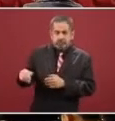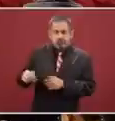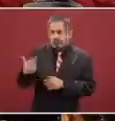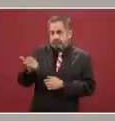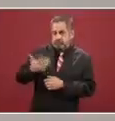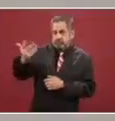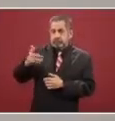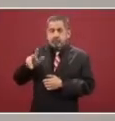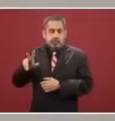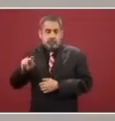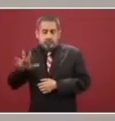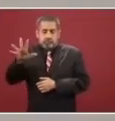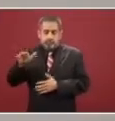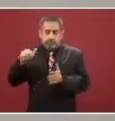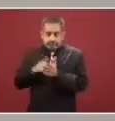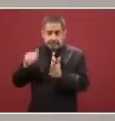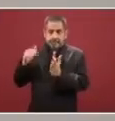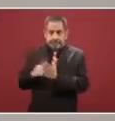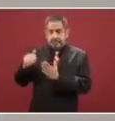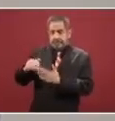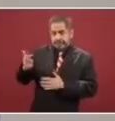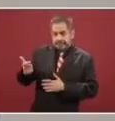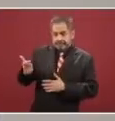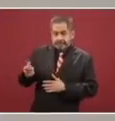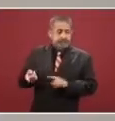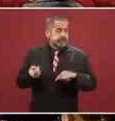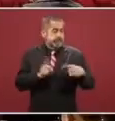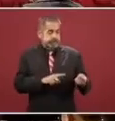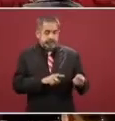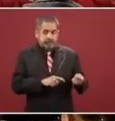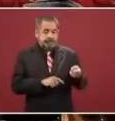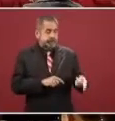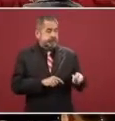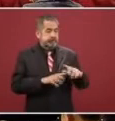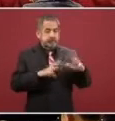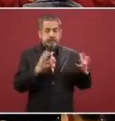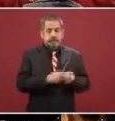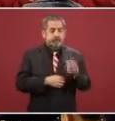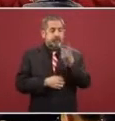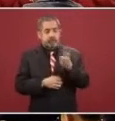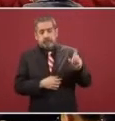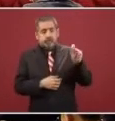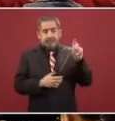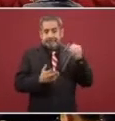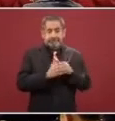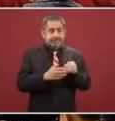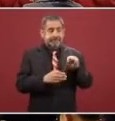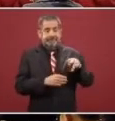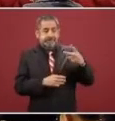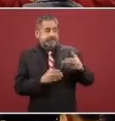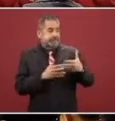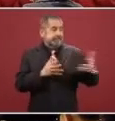elevado, 85,000 millones de pesos. Contra los 220,000 metros cuadrados de la terminal, que